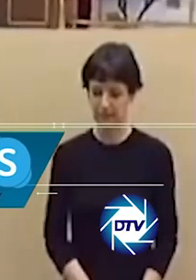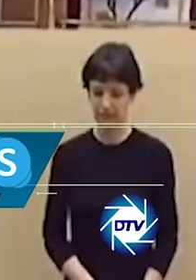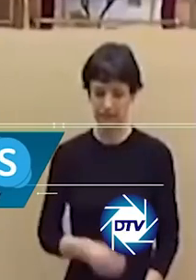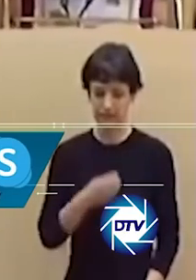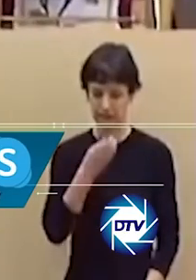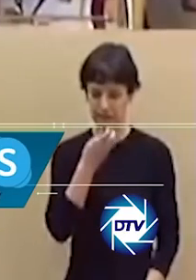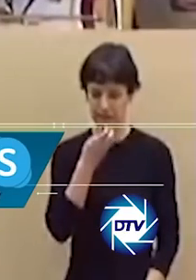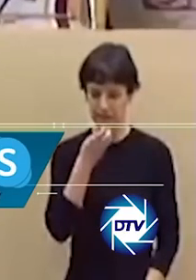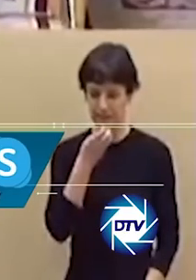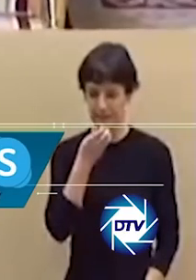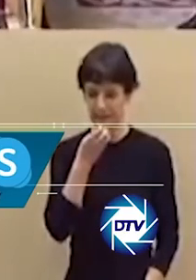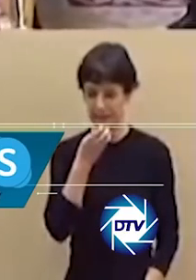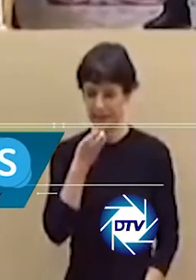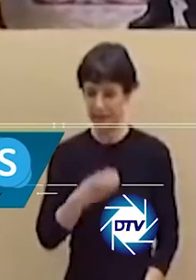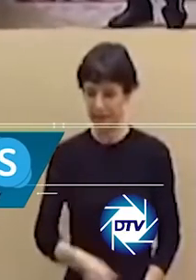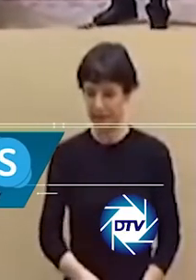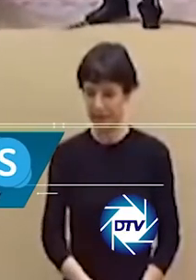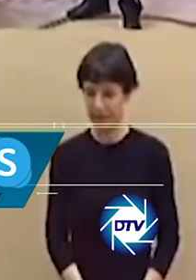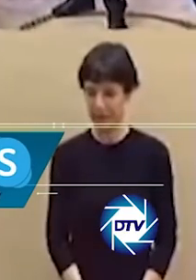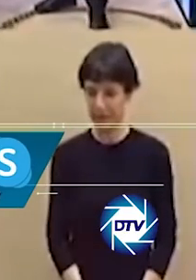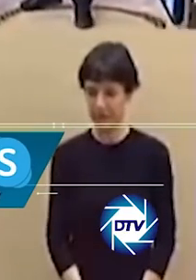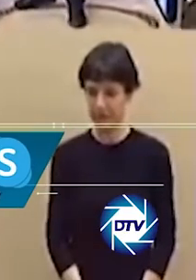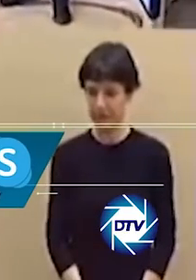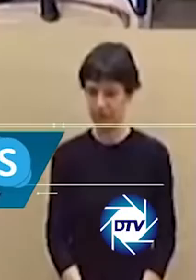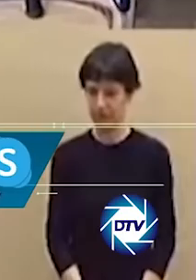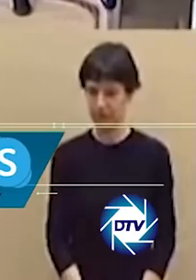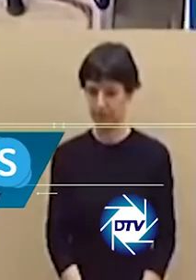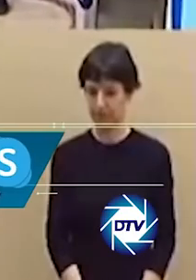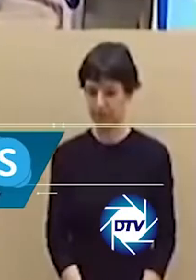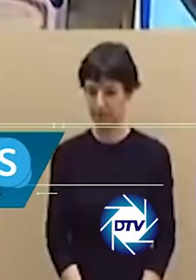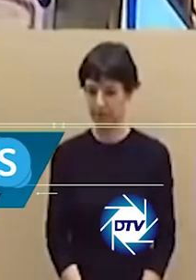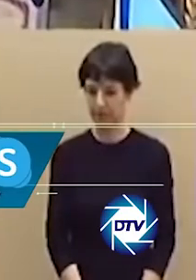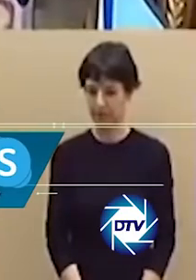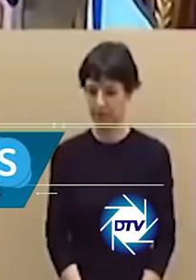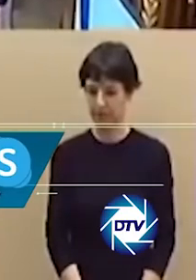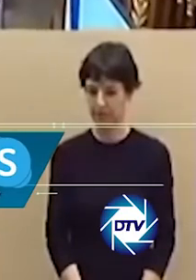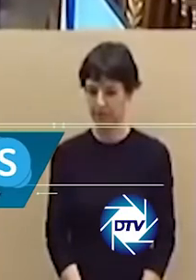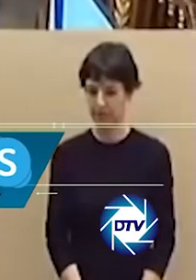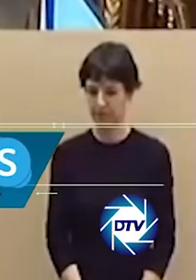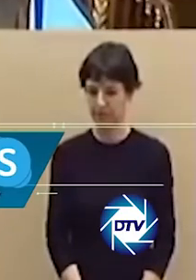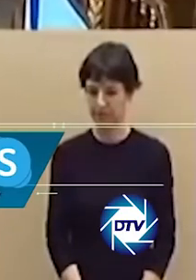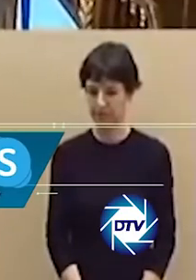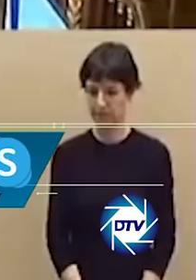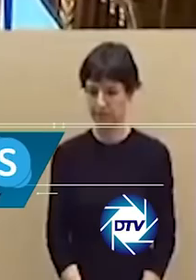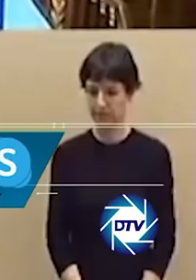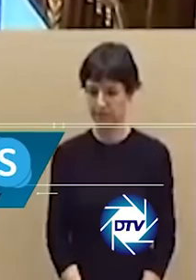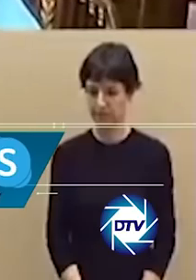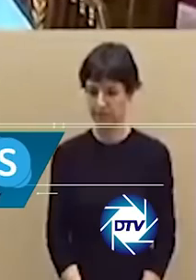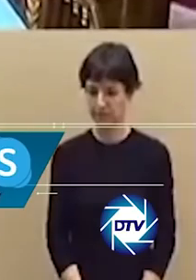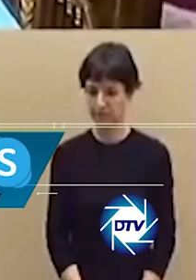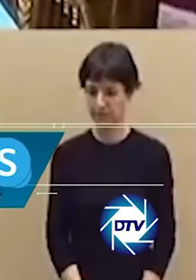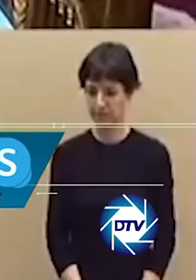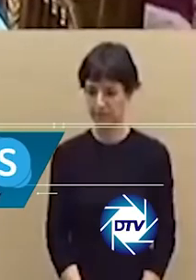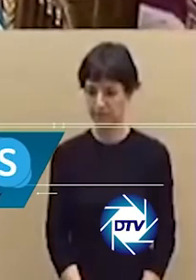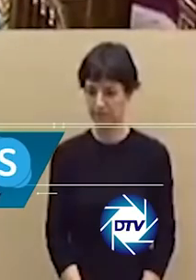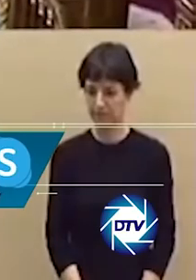ir reduciendo drásticamente toda dependencia de todo lo que sea de Rusia